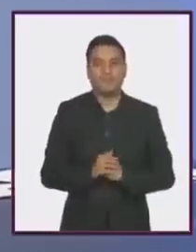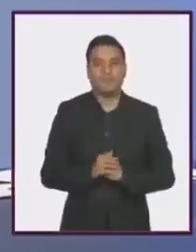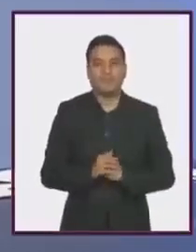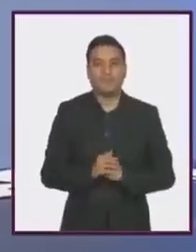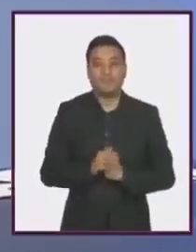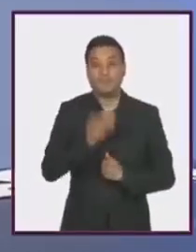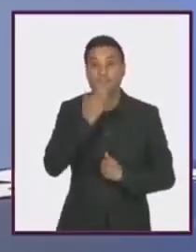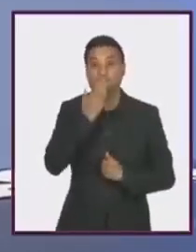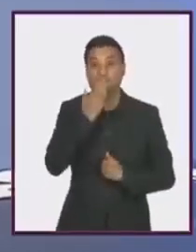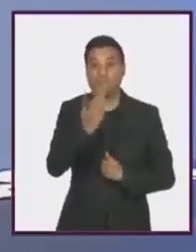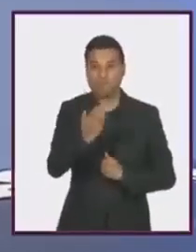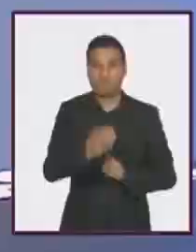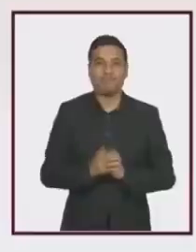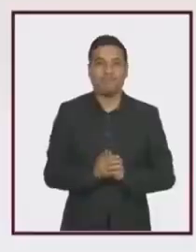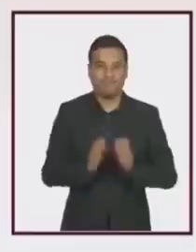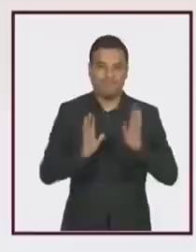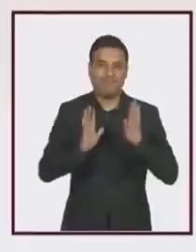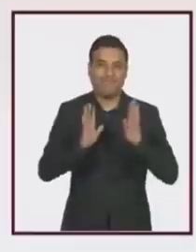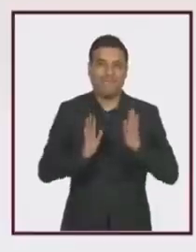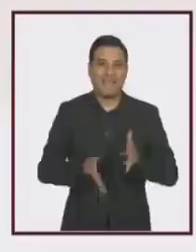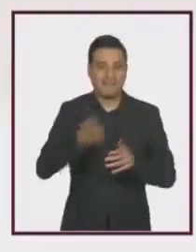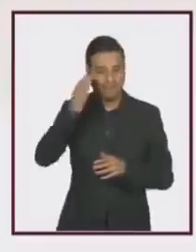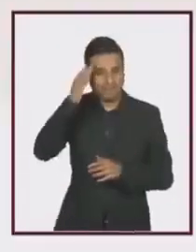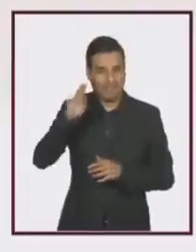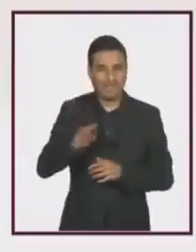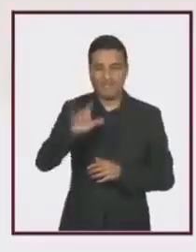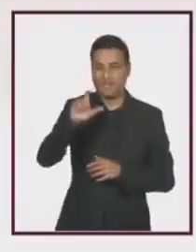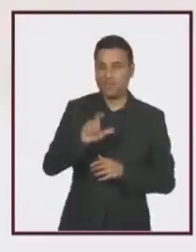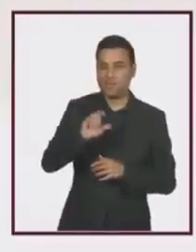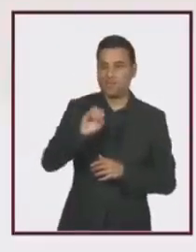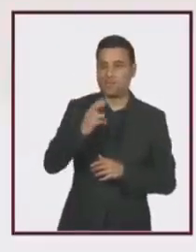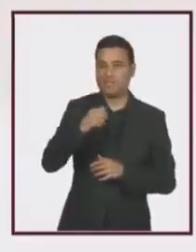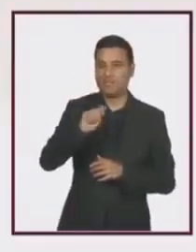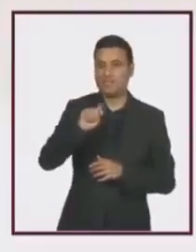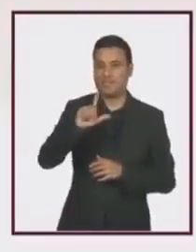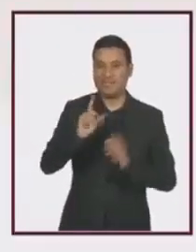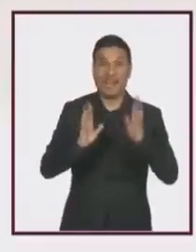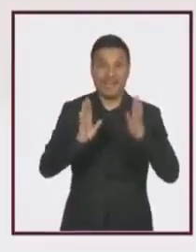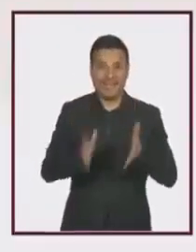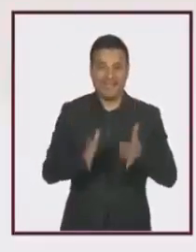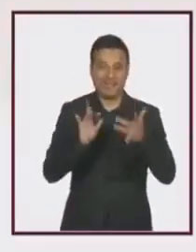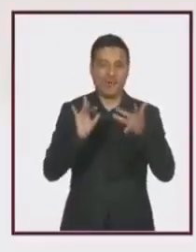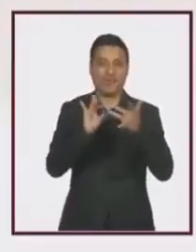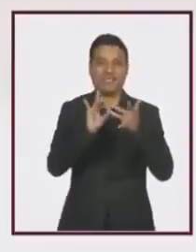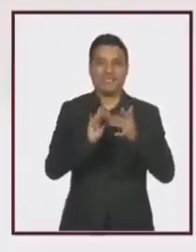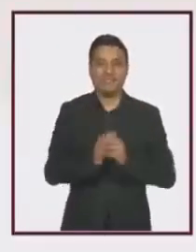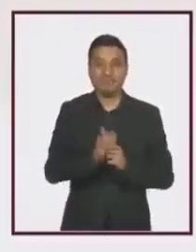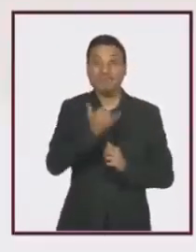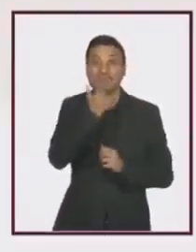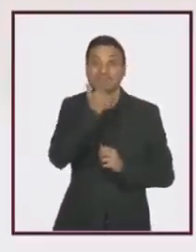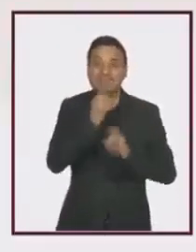Muy bien, regresamos con la maestra Xochitl. Una disculpa. No se preocupe, maestra Xochitl.